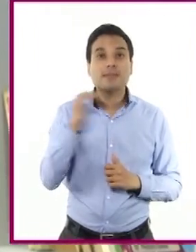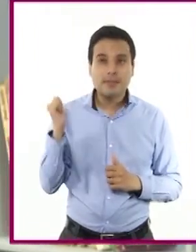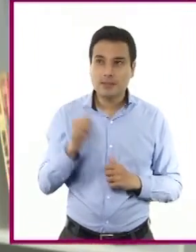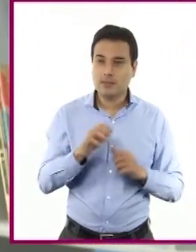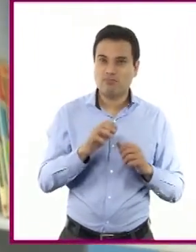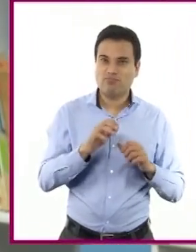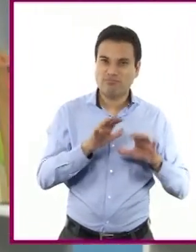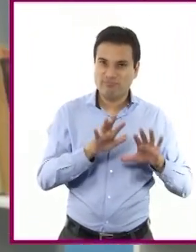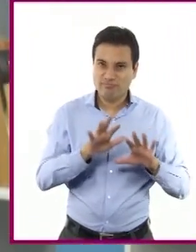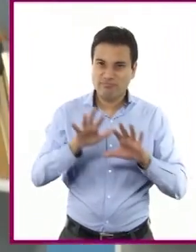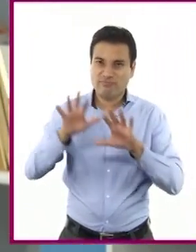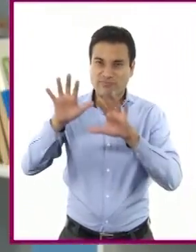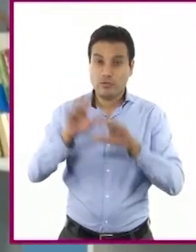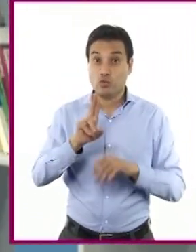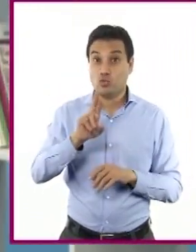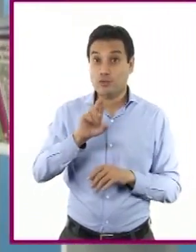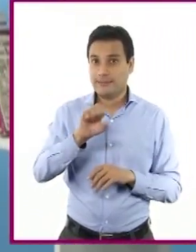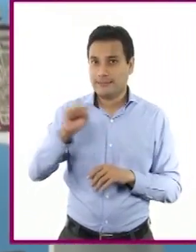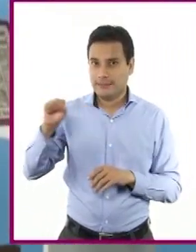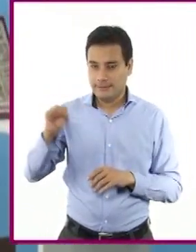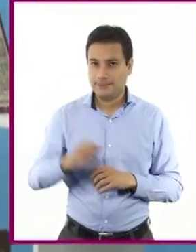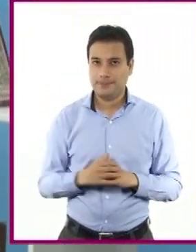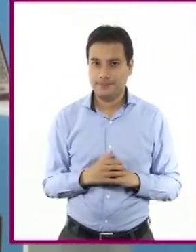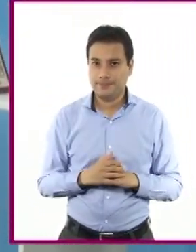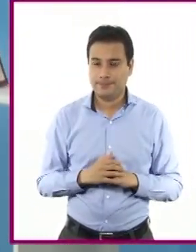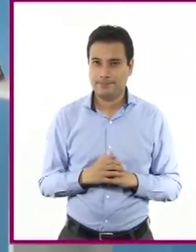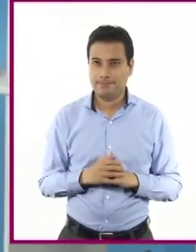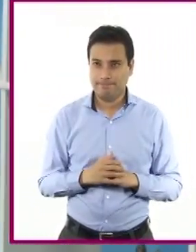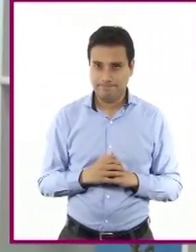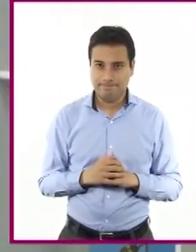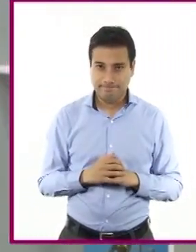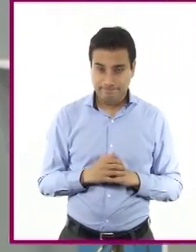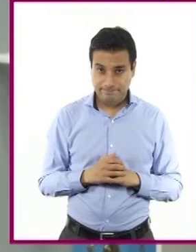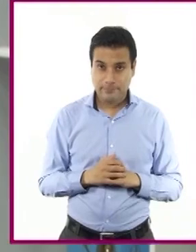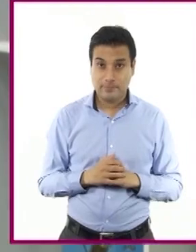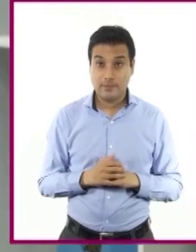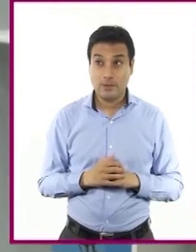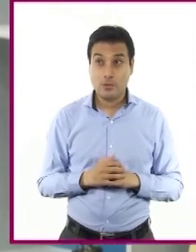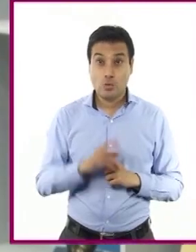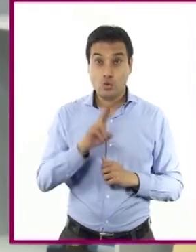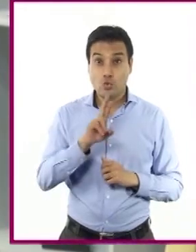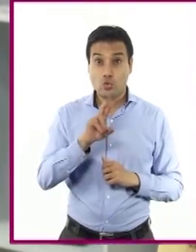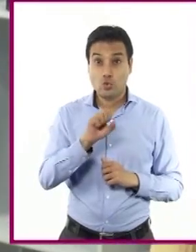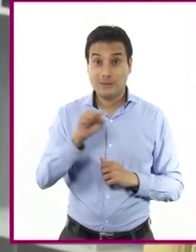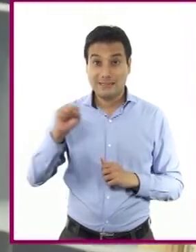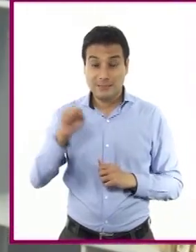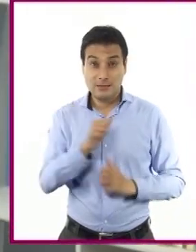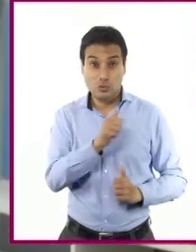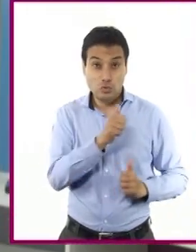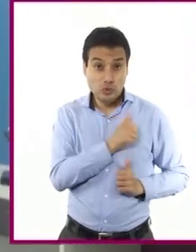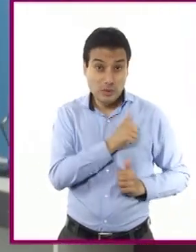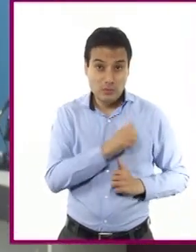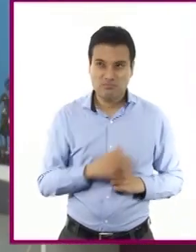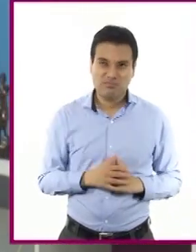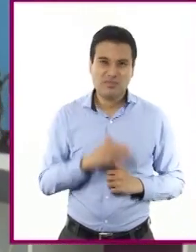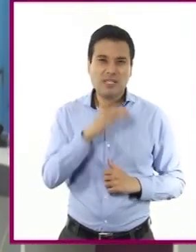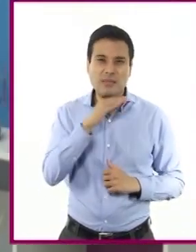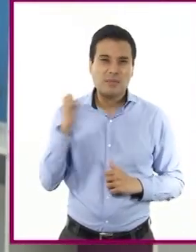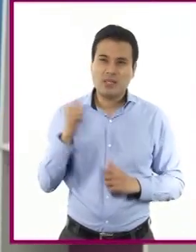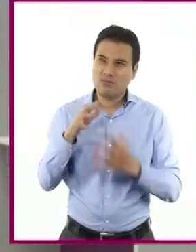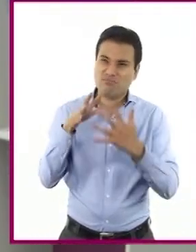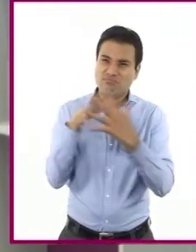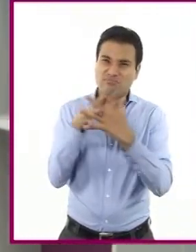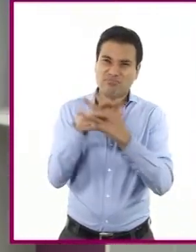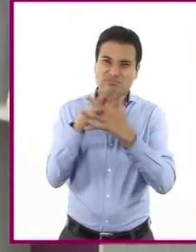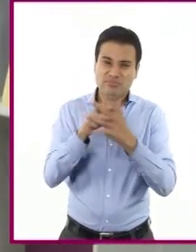Soviética, su enemiga ideológica. A pesar de los grandes números de las fuerzas soviéticas, eran aplastados por las tropas alemanas,